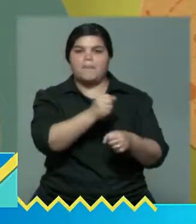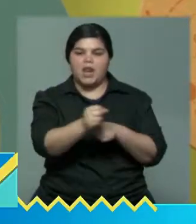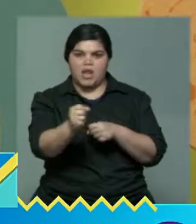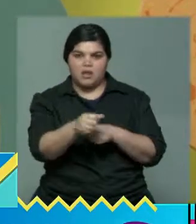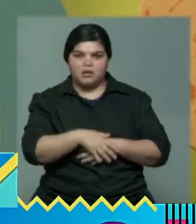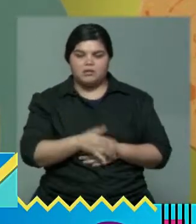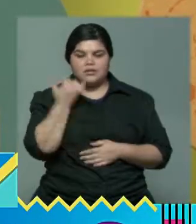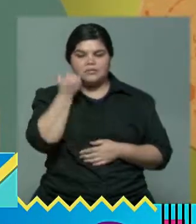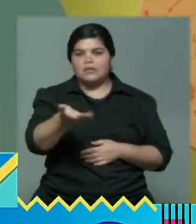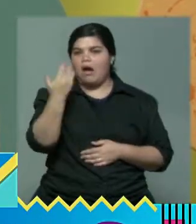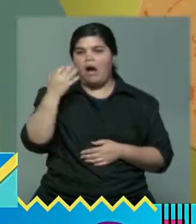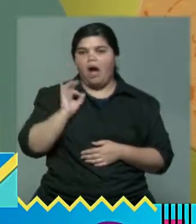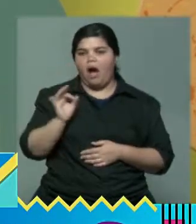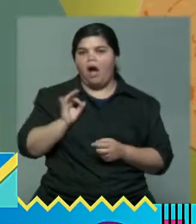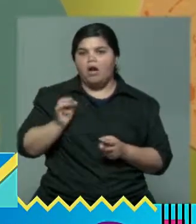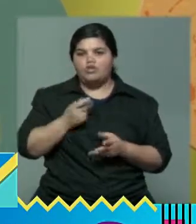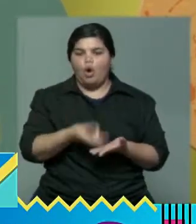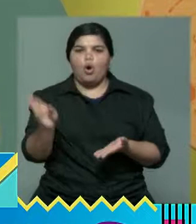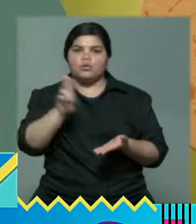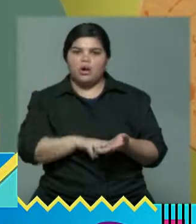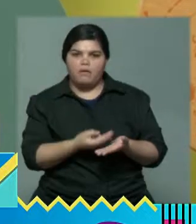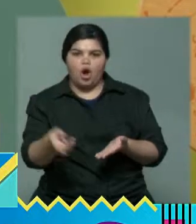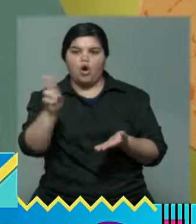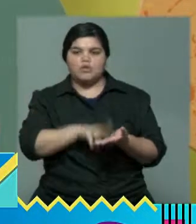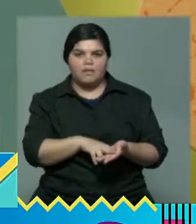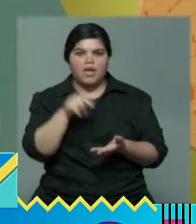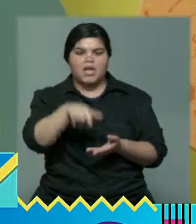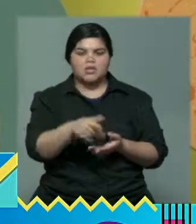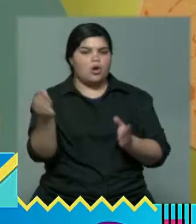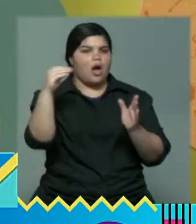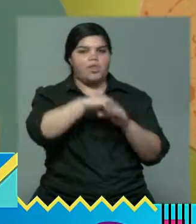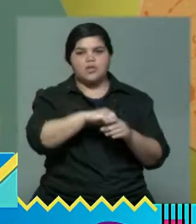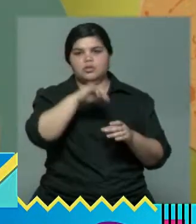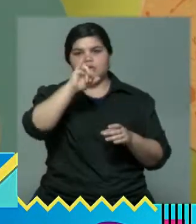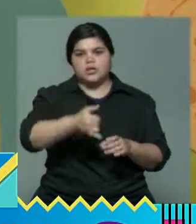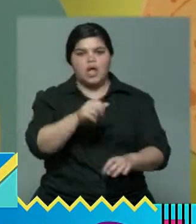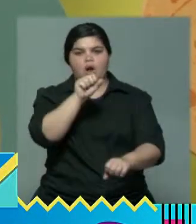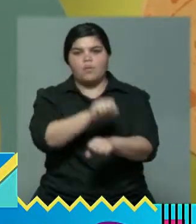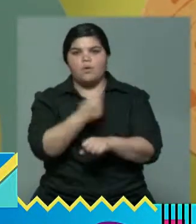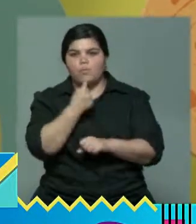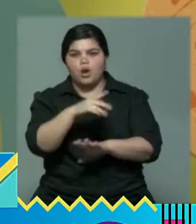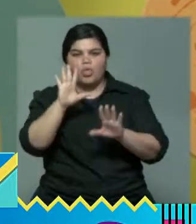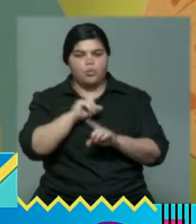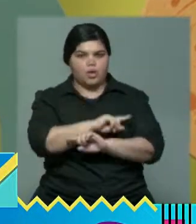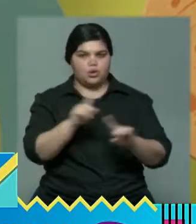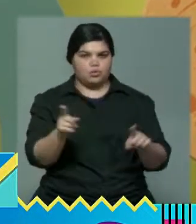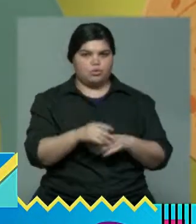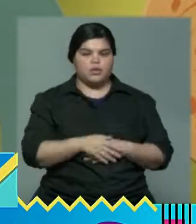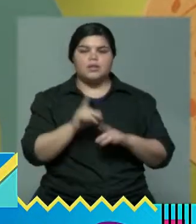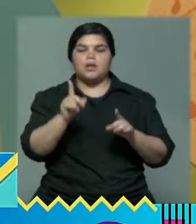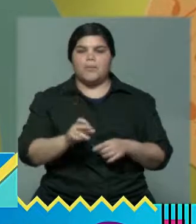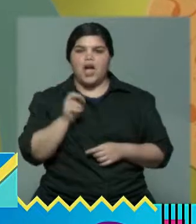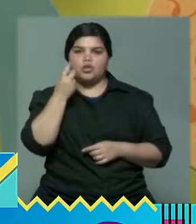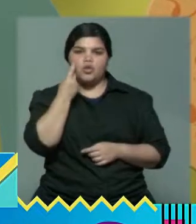hace años el tema de la reincidencia como un óbice para la incorporación a la libertad condicional, y luego en el año 2004 se